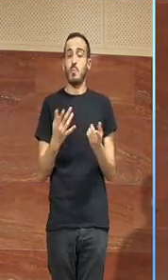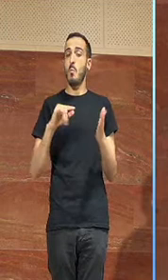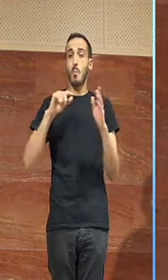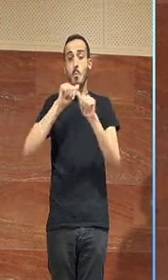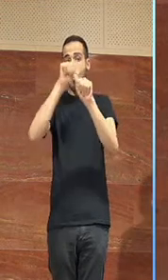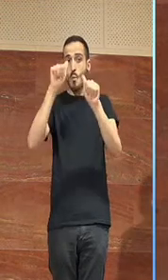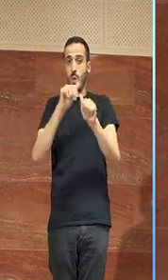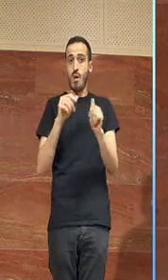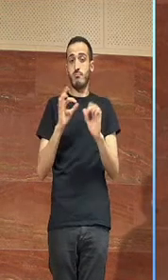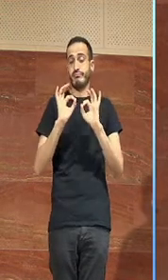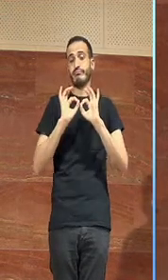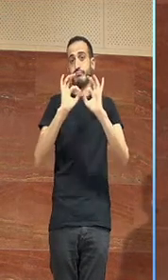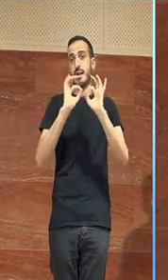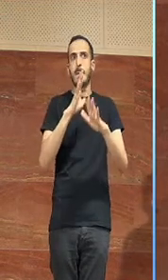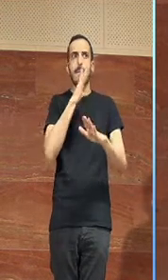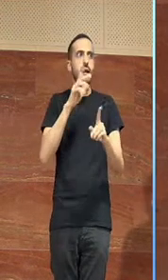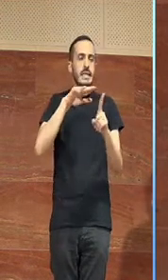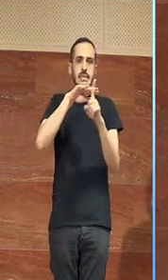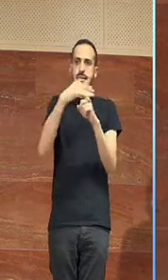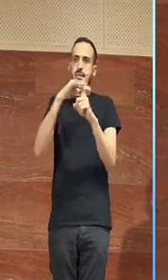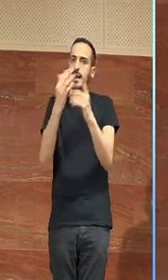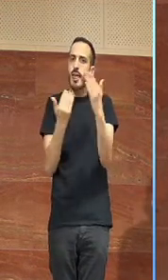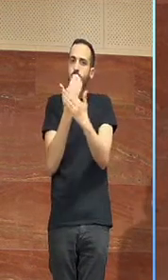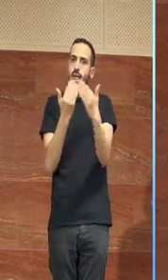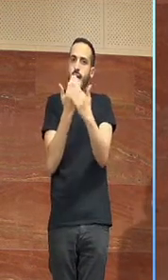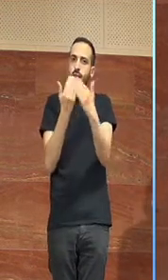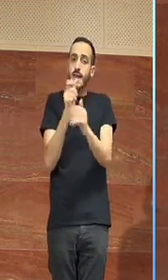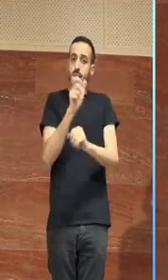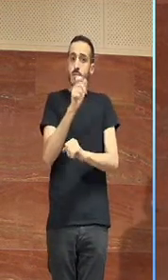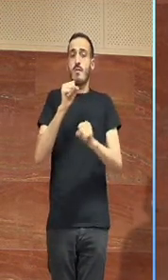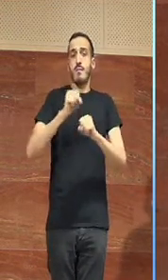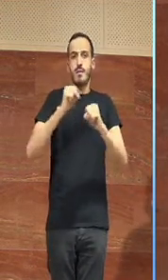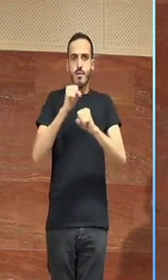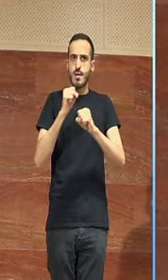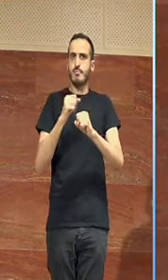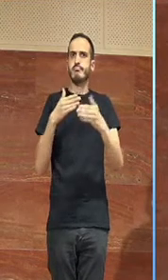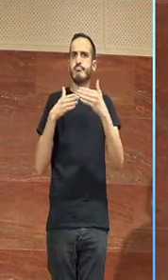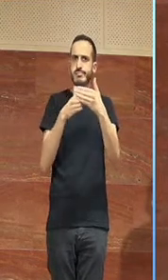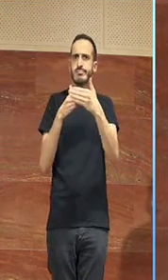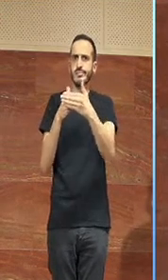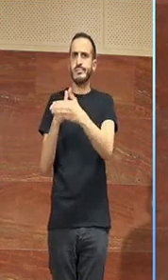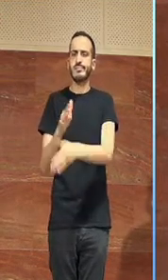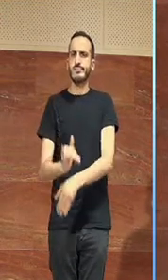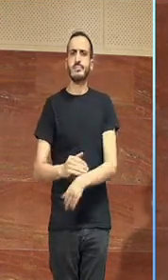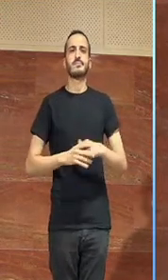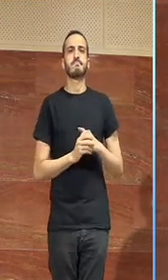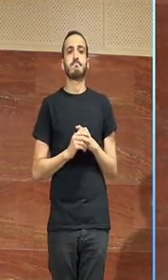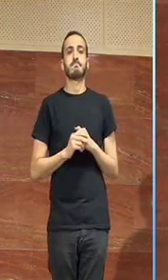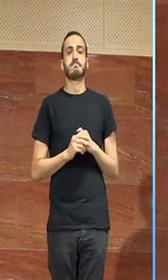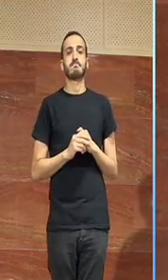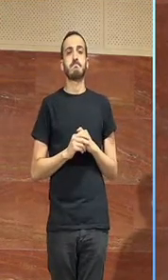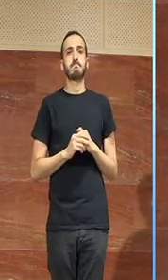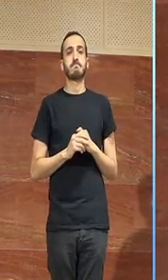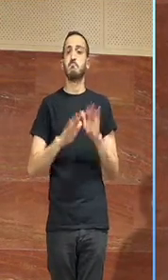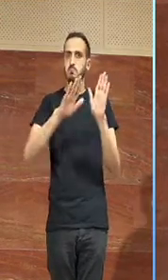algunas situaciones de vida que tienen las personas mayores en nuestros barrios. Por último,